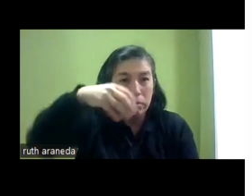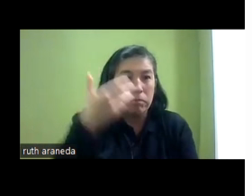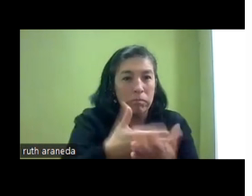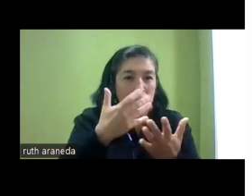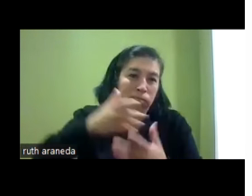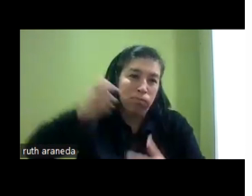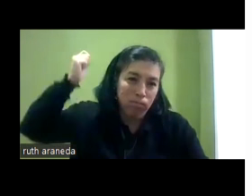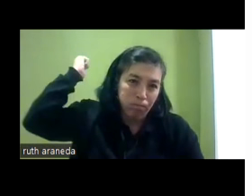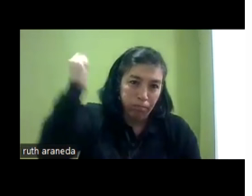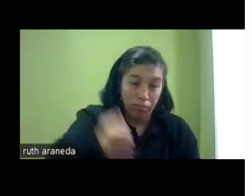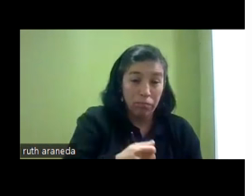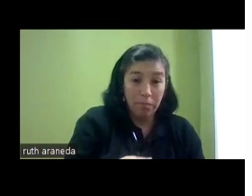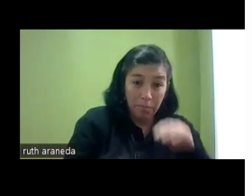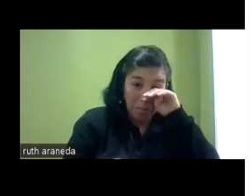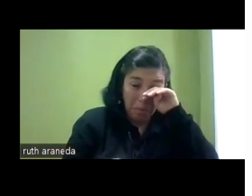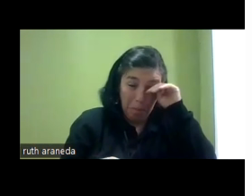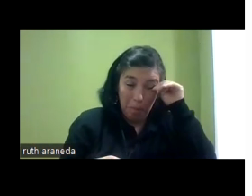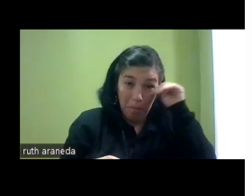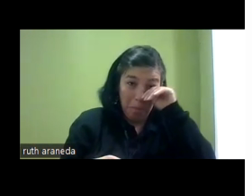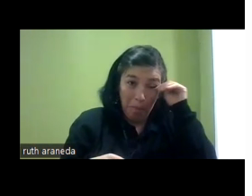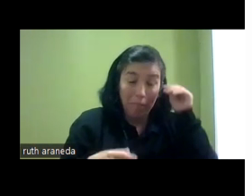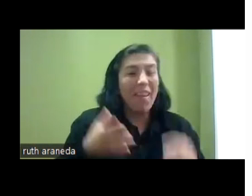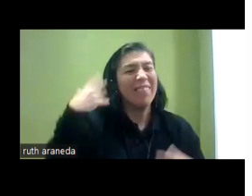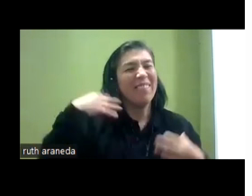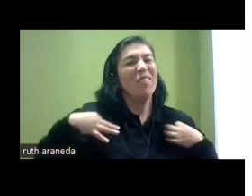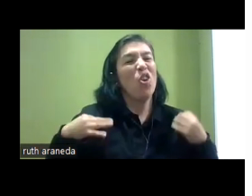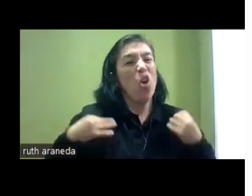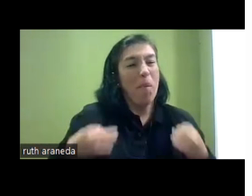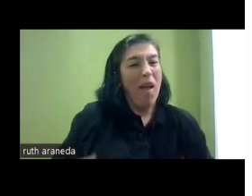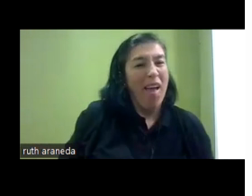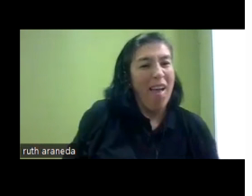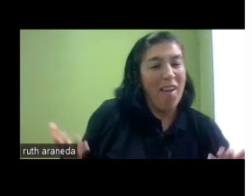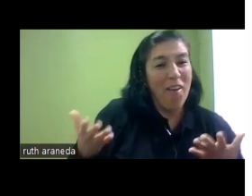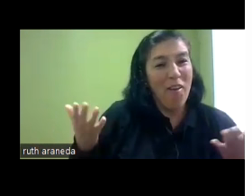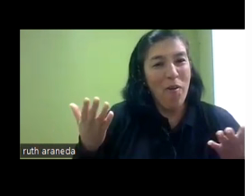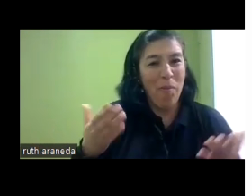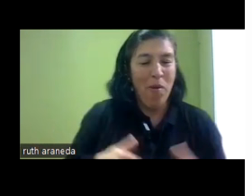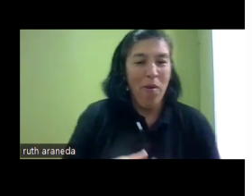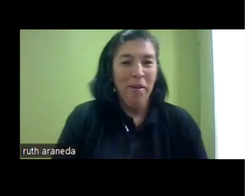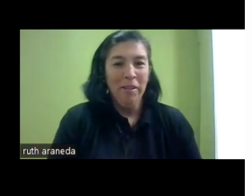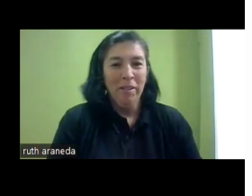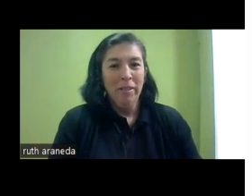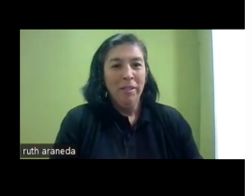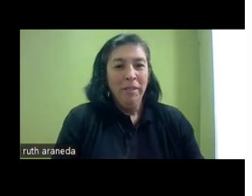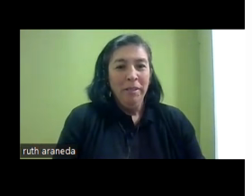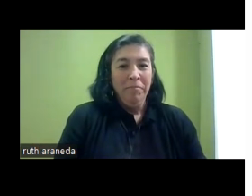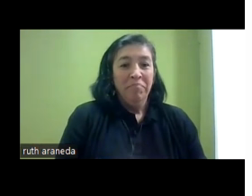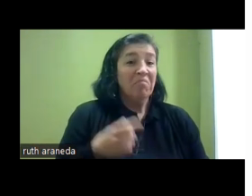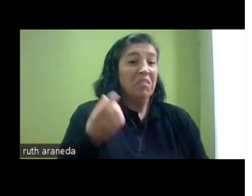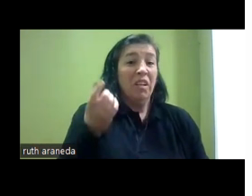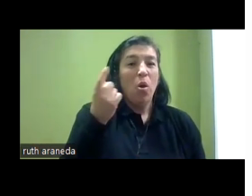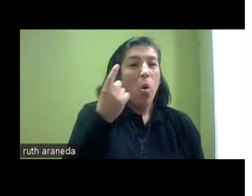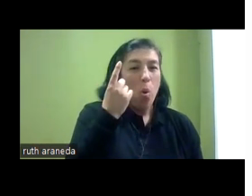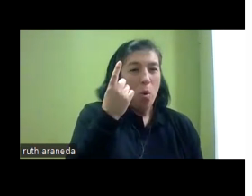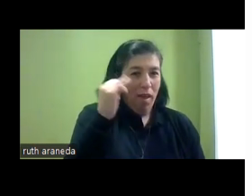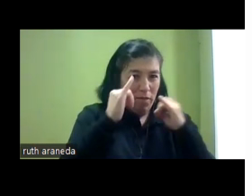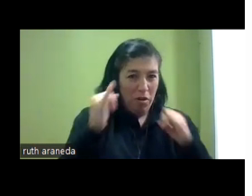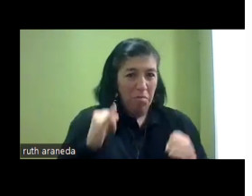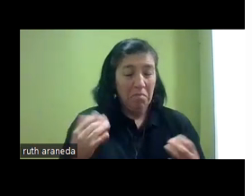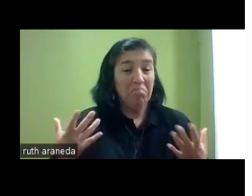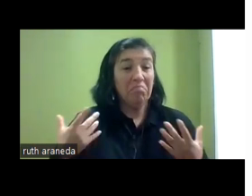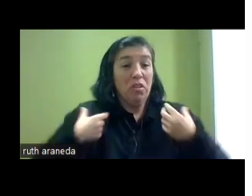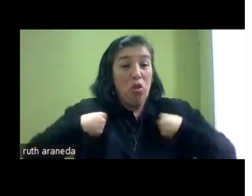Como les adelantaba, la vestimenta es de un solo tipo, es una